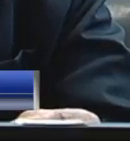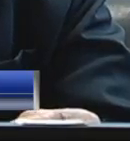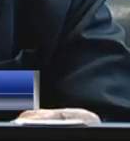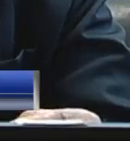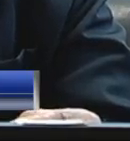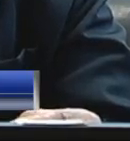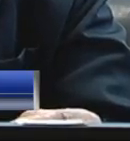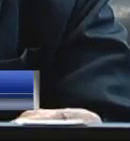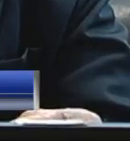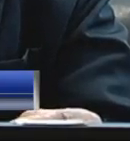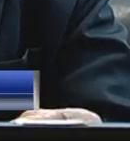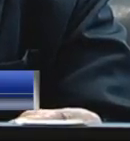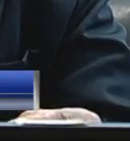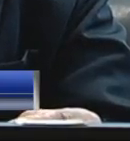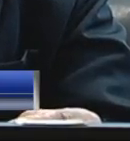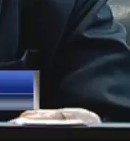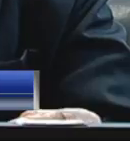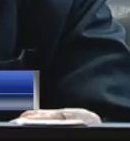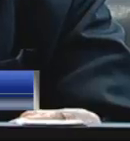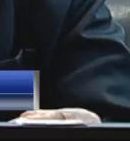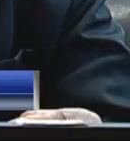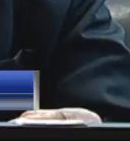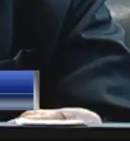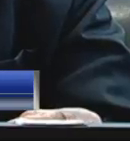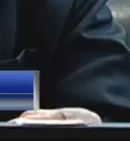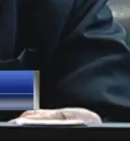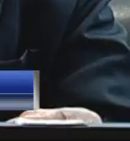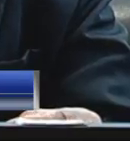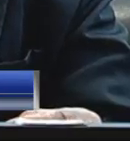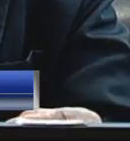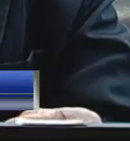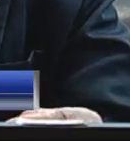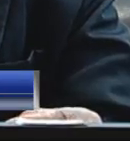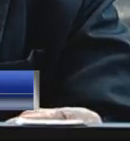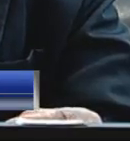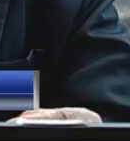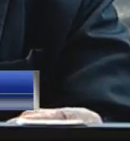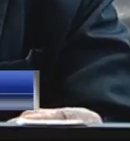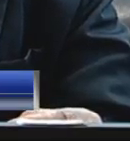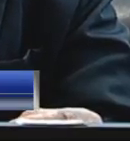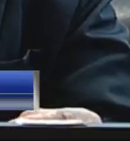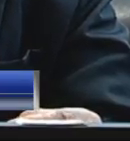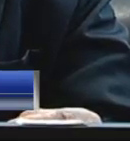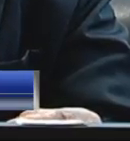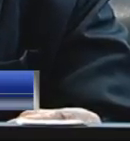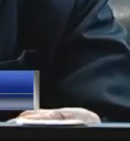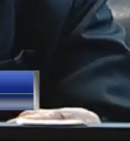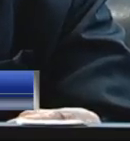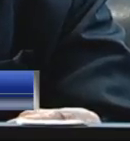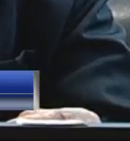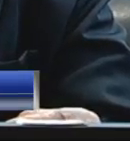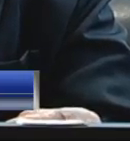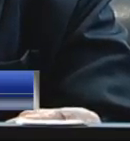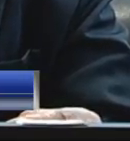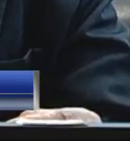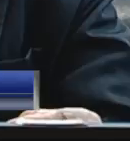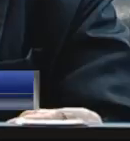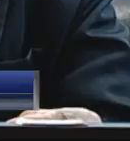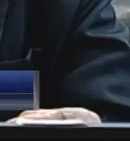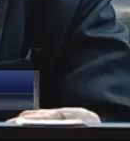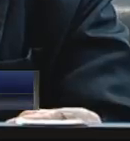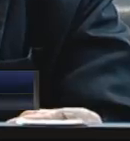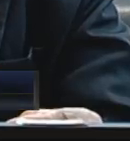Latina. No aún así, este país ha estado por encima de las tasas de crecimiento de Brasil,